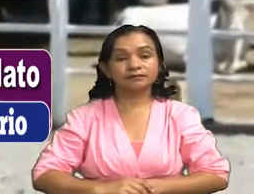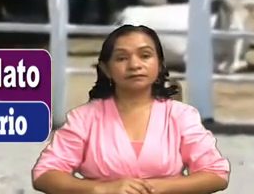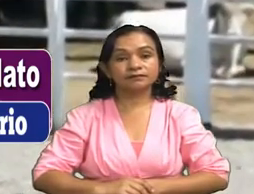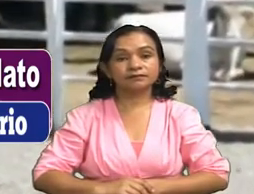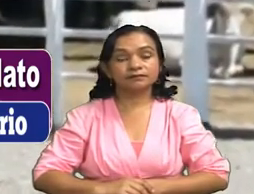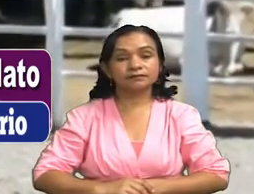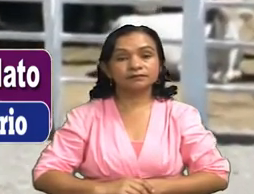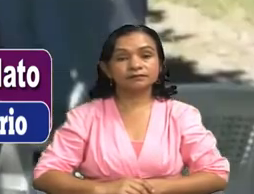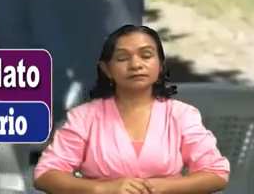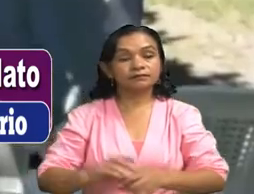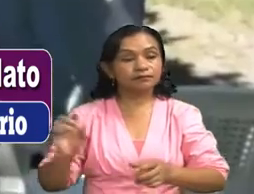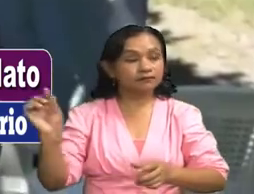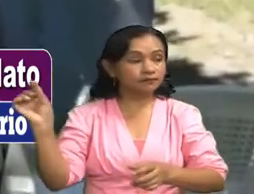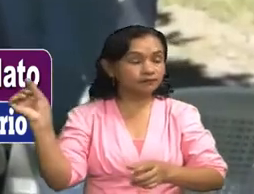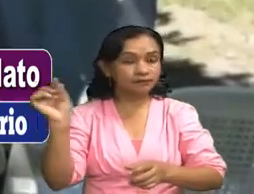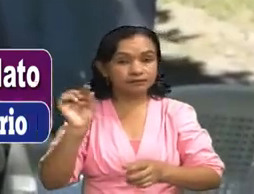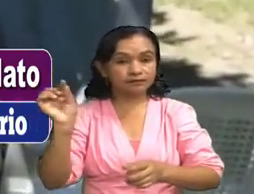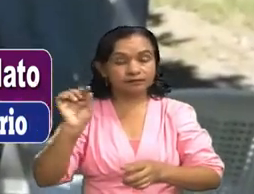que es un préstamo del Estado,